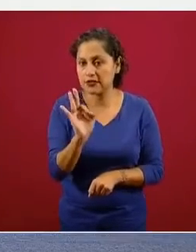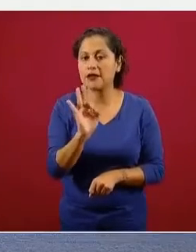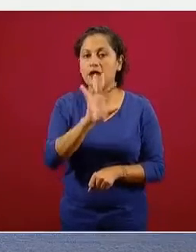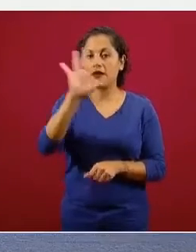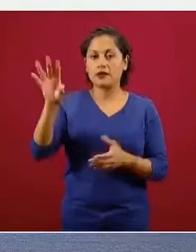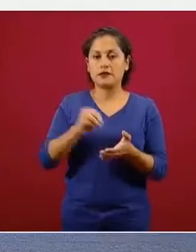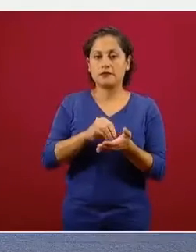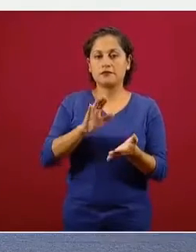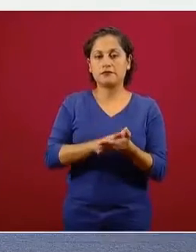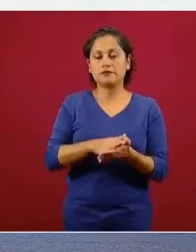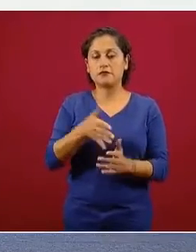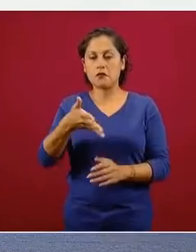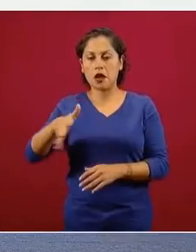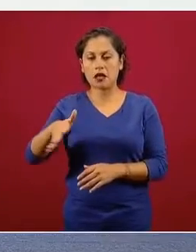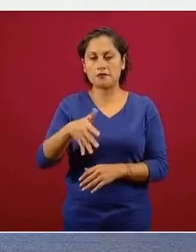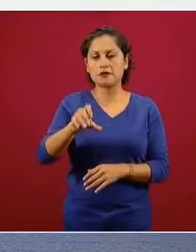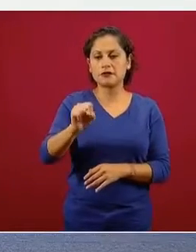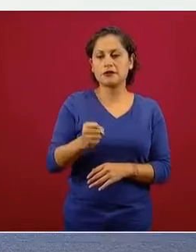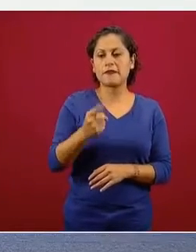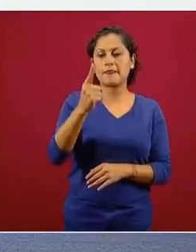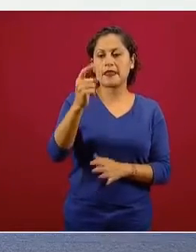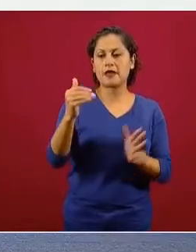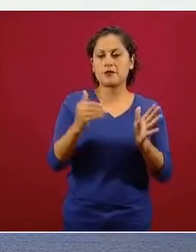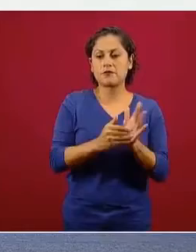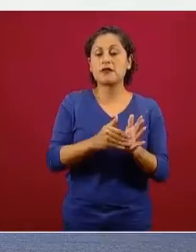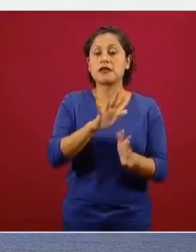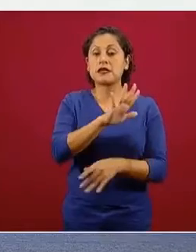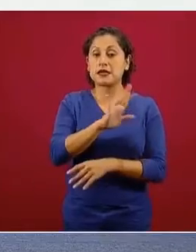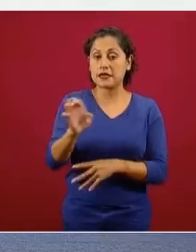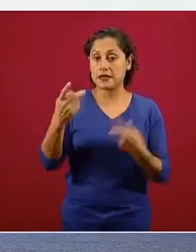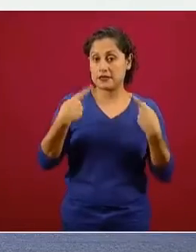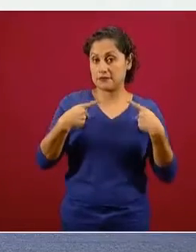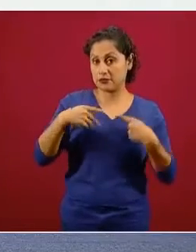en 61.501 defunciones y